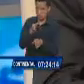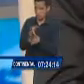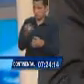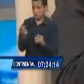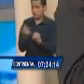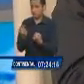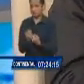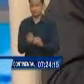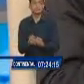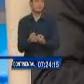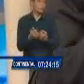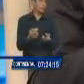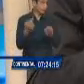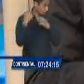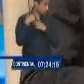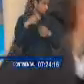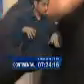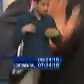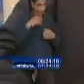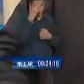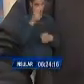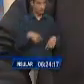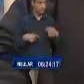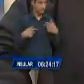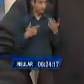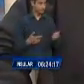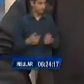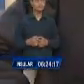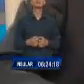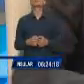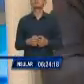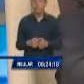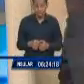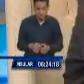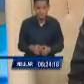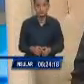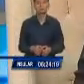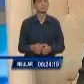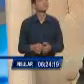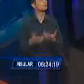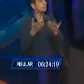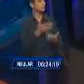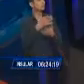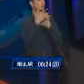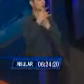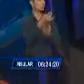responsabilidad porque se trata de vidas. Paco Moncayo, muchas gracias. Como siempre, un gusto tenerte acá en Pensamiento Crítico. Claro.